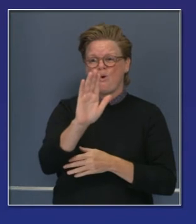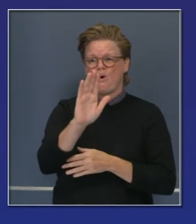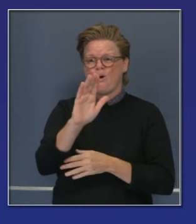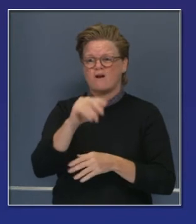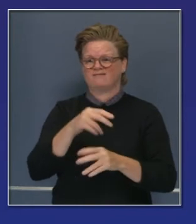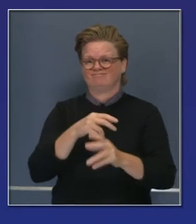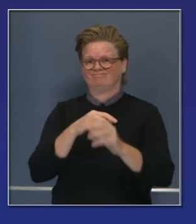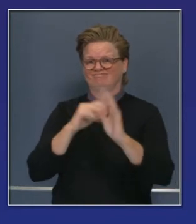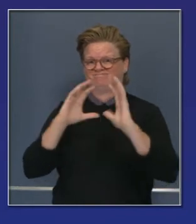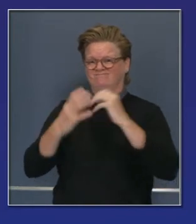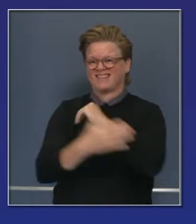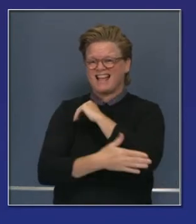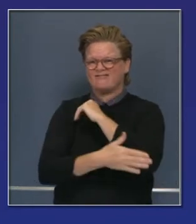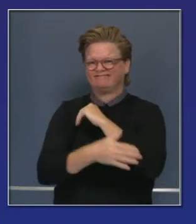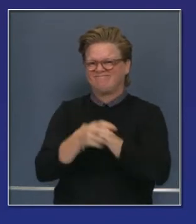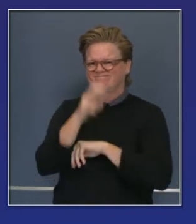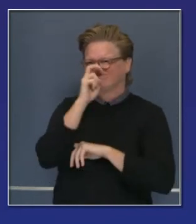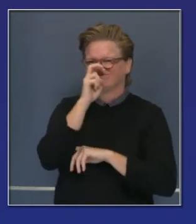orden del estado